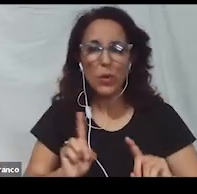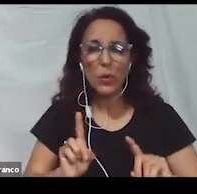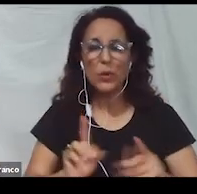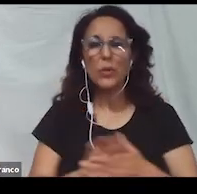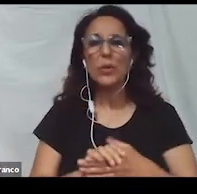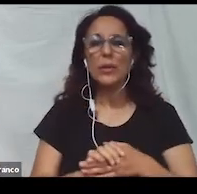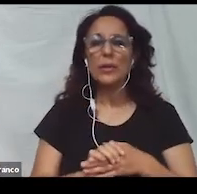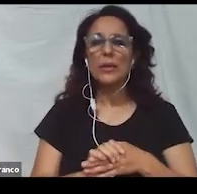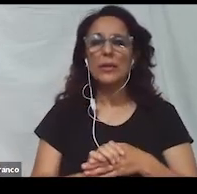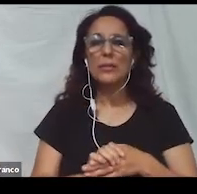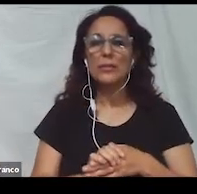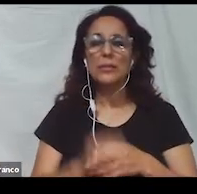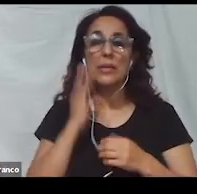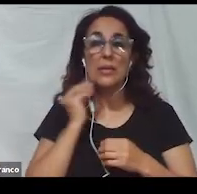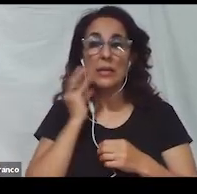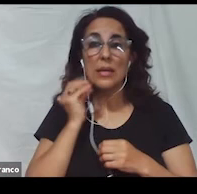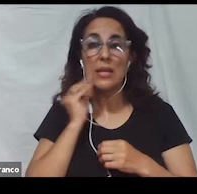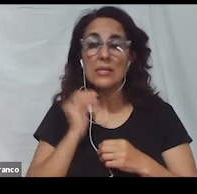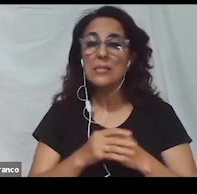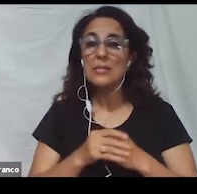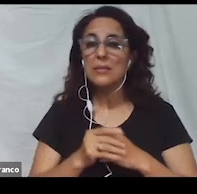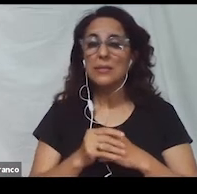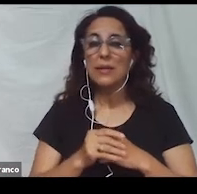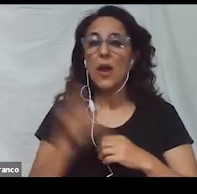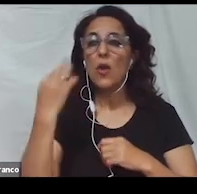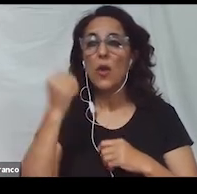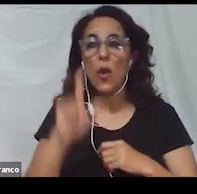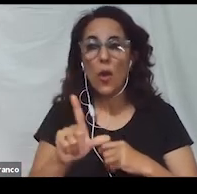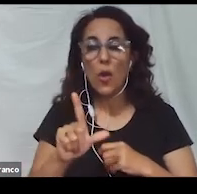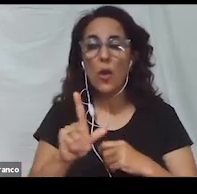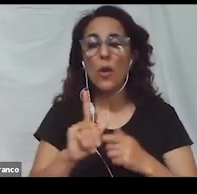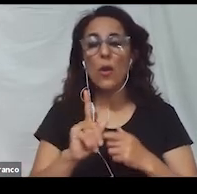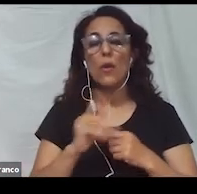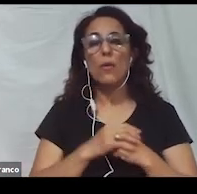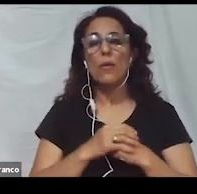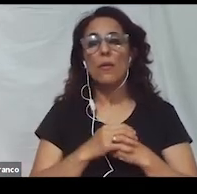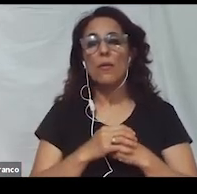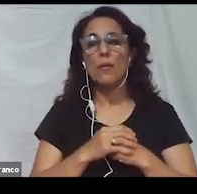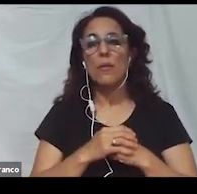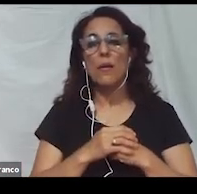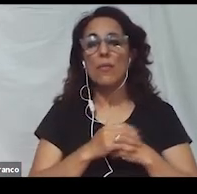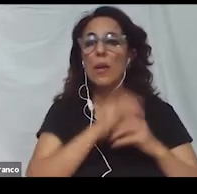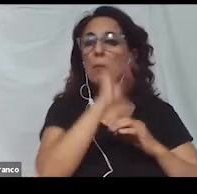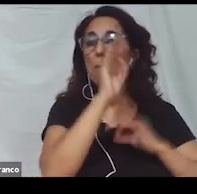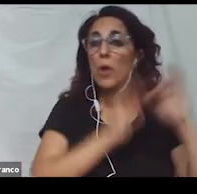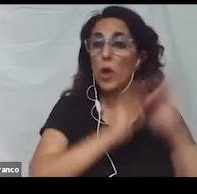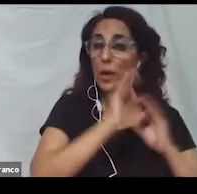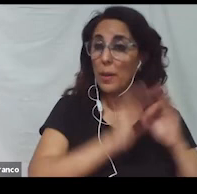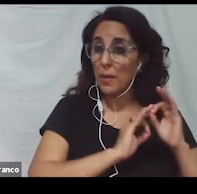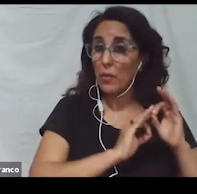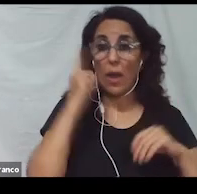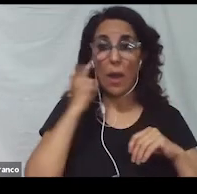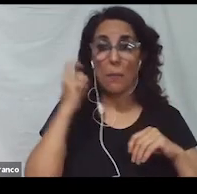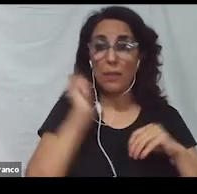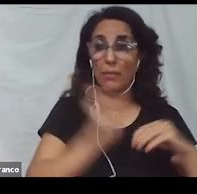se llama SDET, que en inglés básicamente es como una especie de el rol que hace, ya sea el programador que